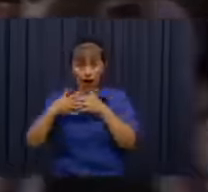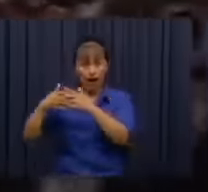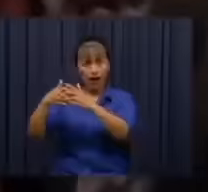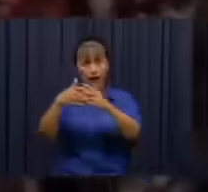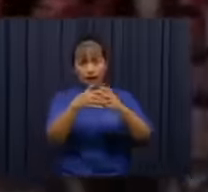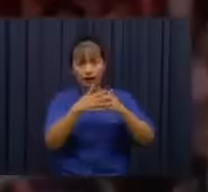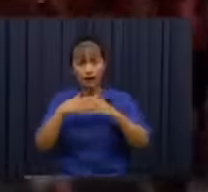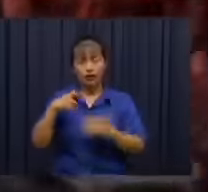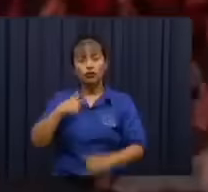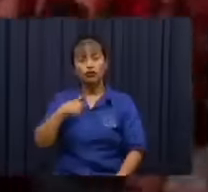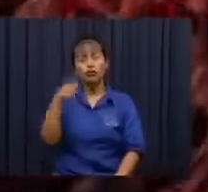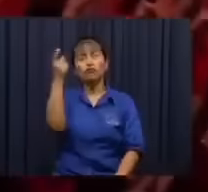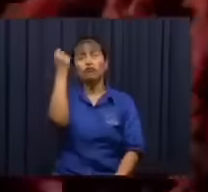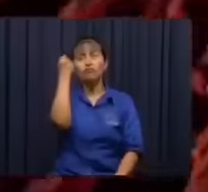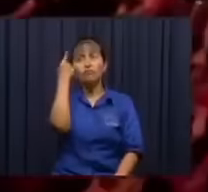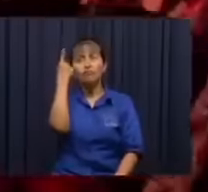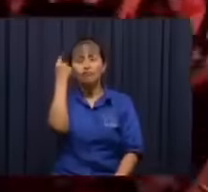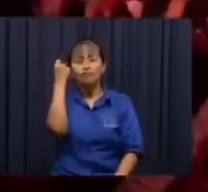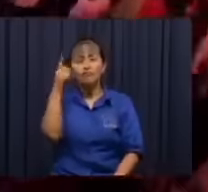Y dice: